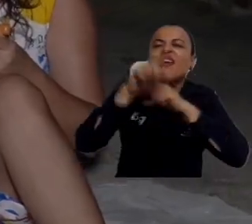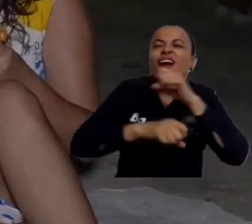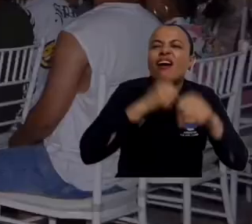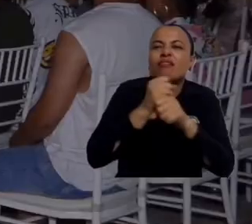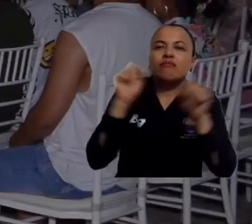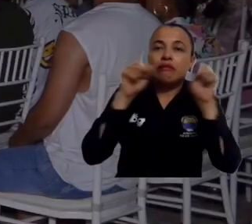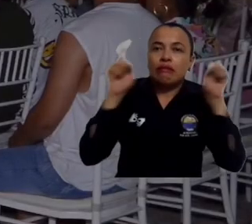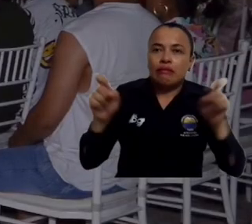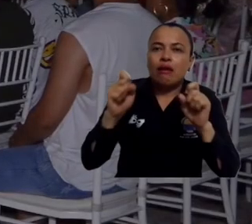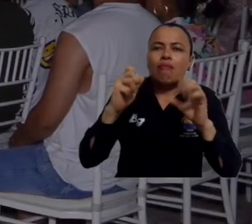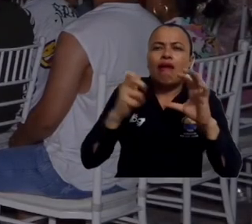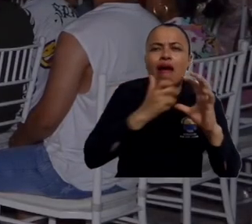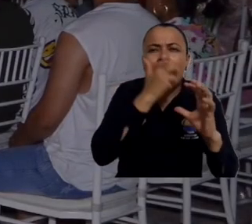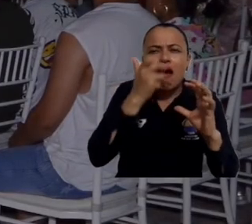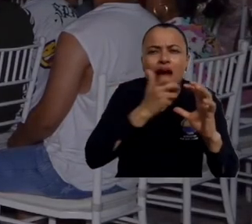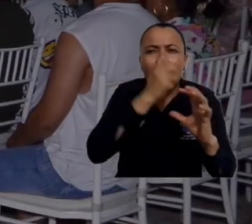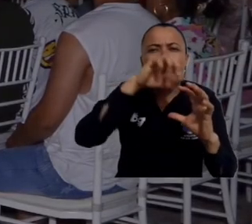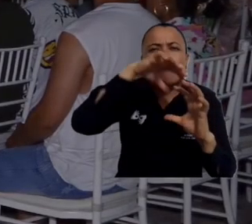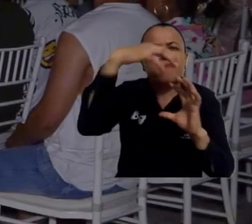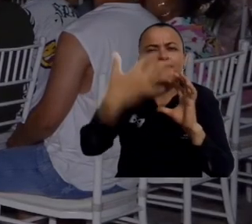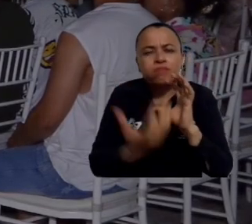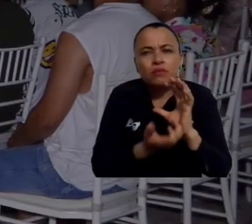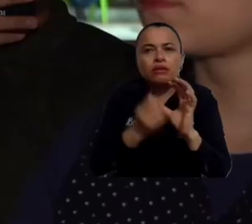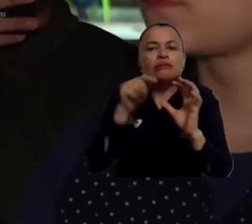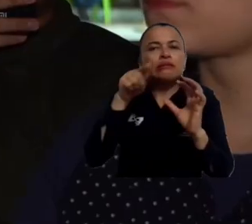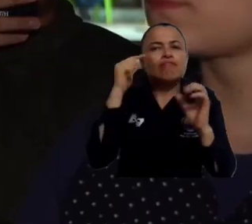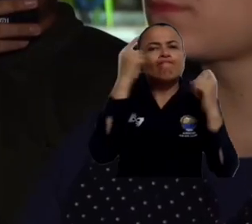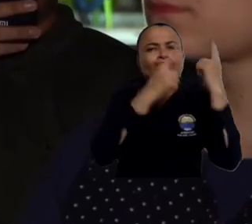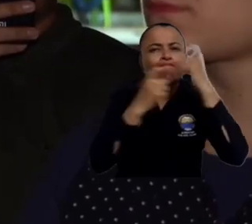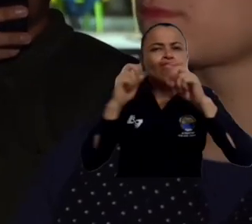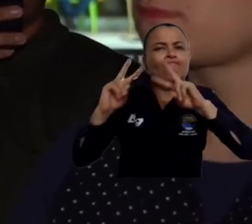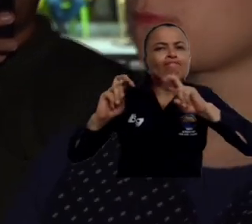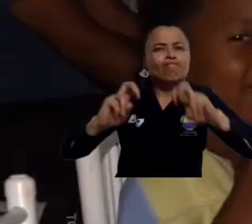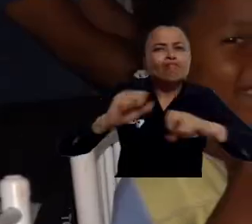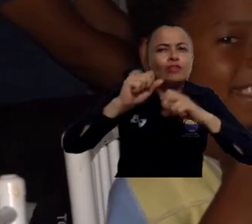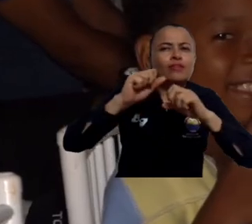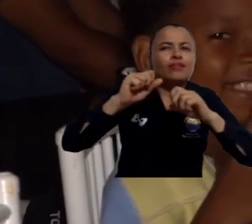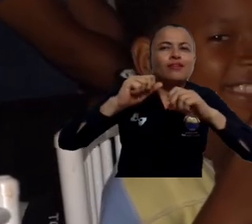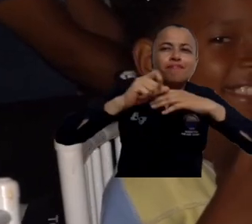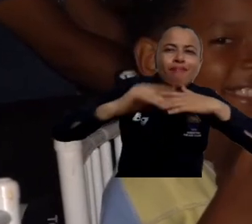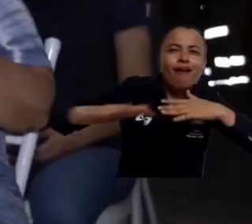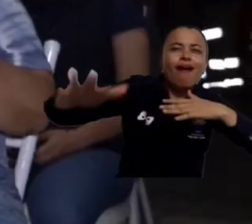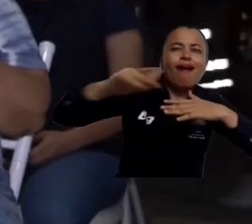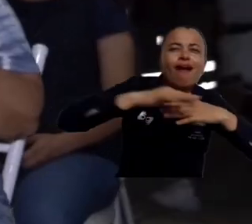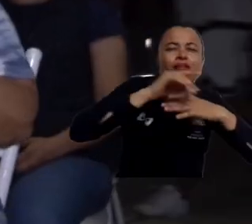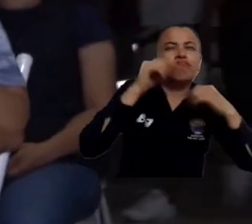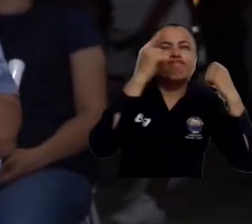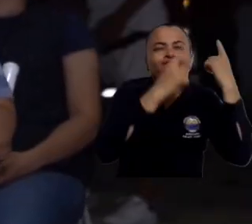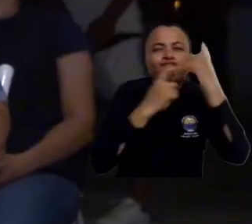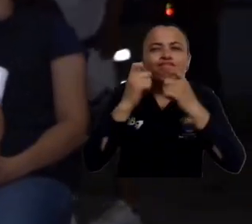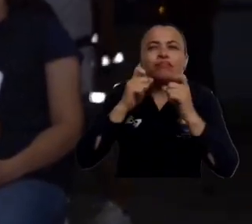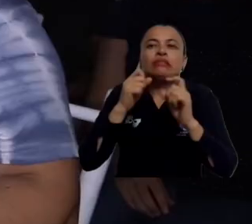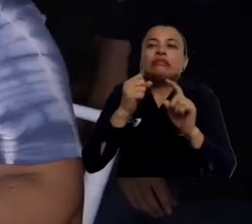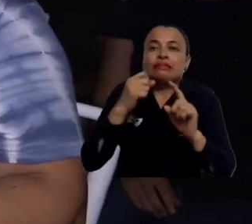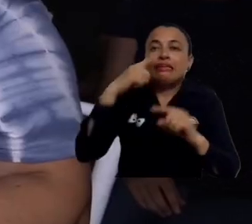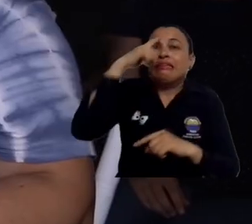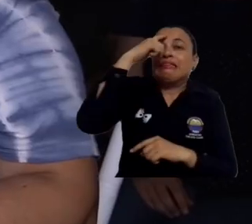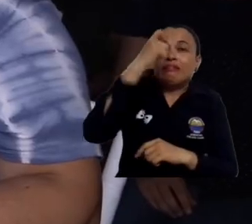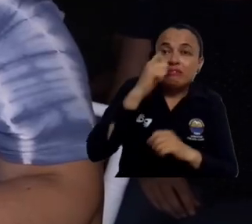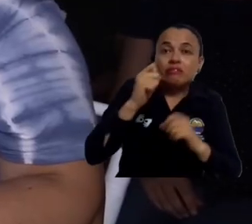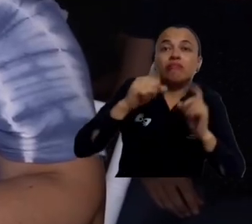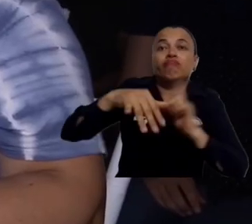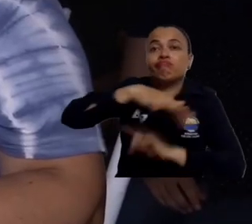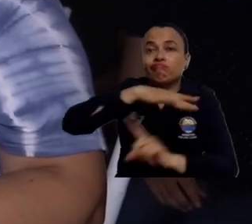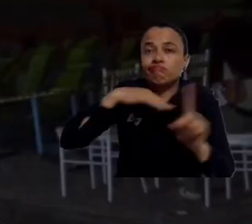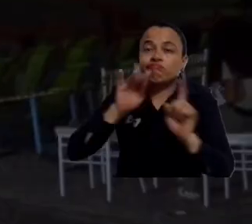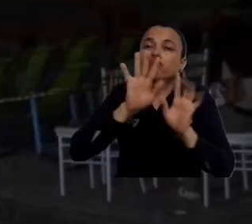explorando historias que inspiran a proteger los océanos y a reflexionar sobre los desafíos ambientales que enfrenta el planeta. Me parece que estas iniciativas siempre